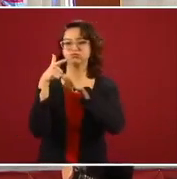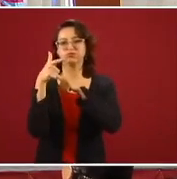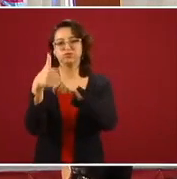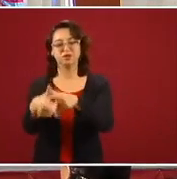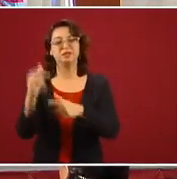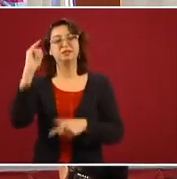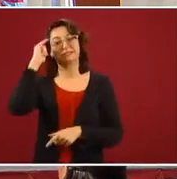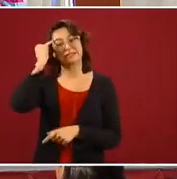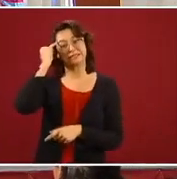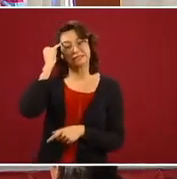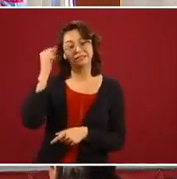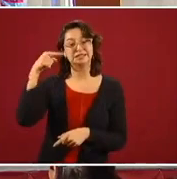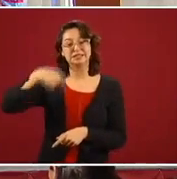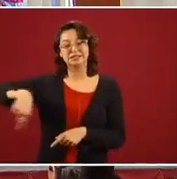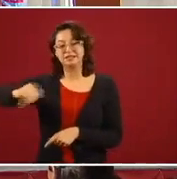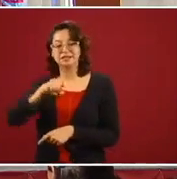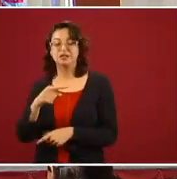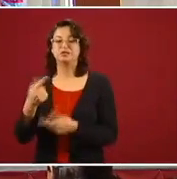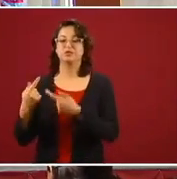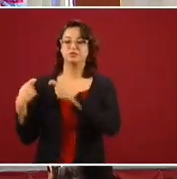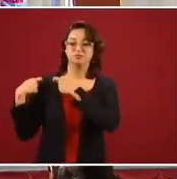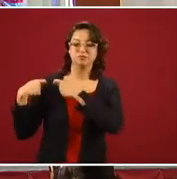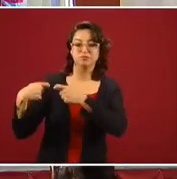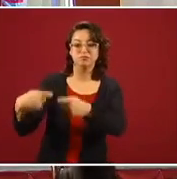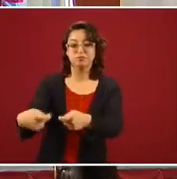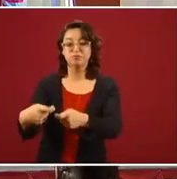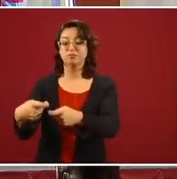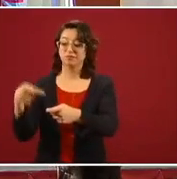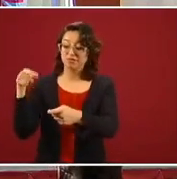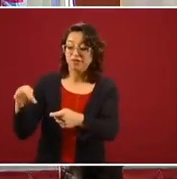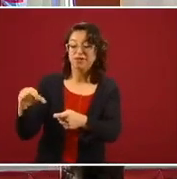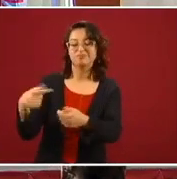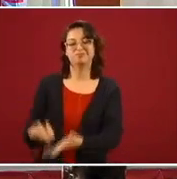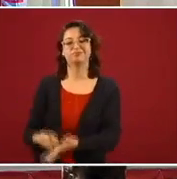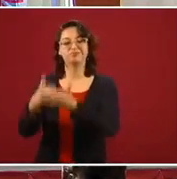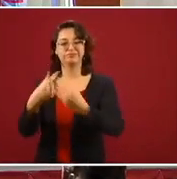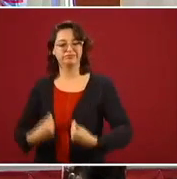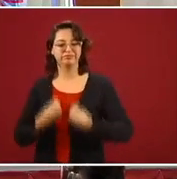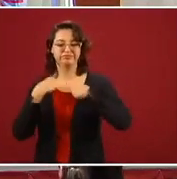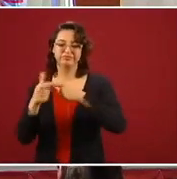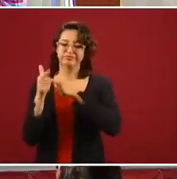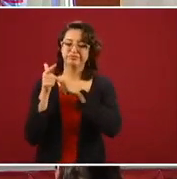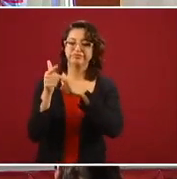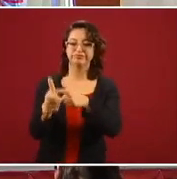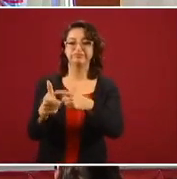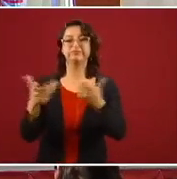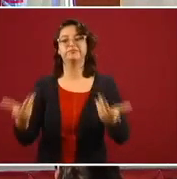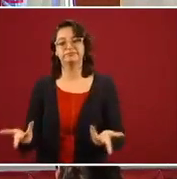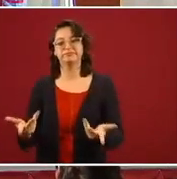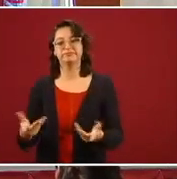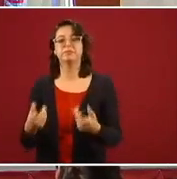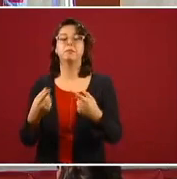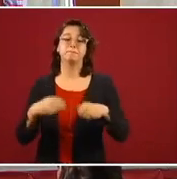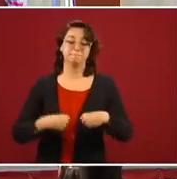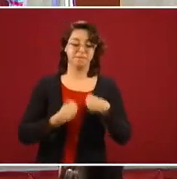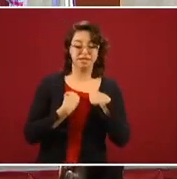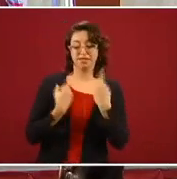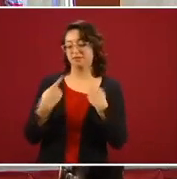indígenas. El rito permite la continuidad de la vida. Y esa es nuestra apuesta, la vida y la